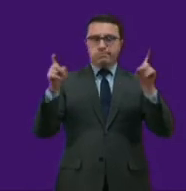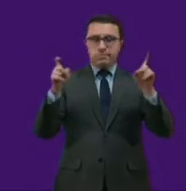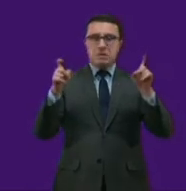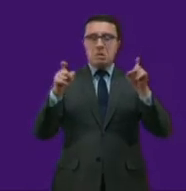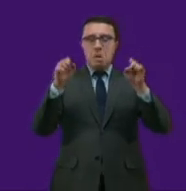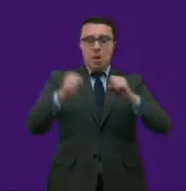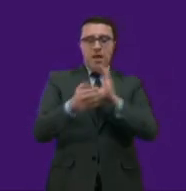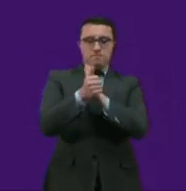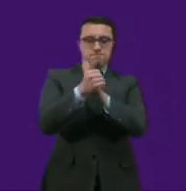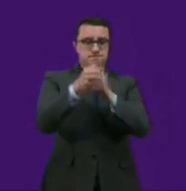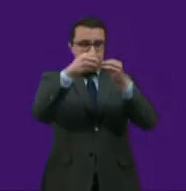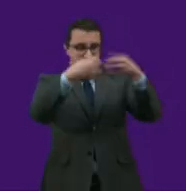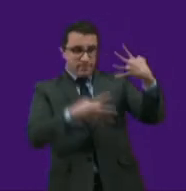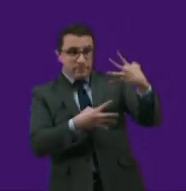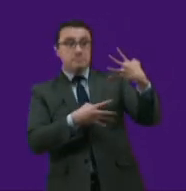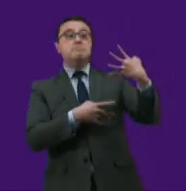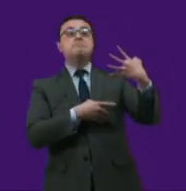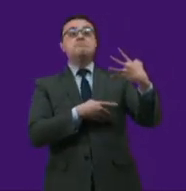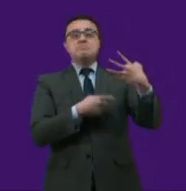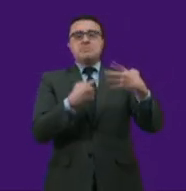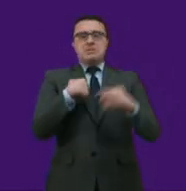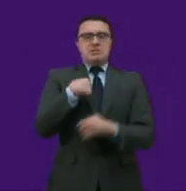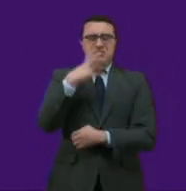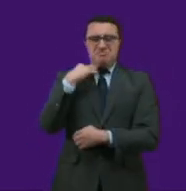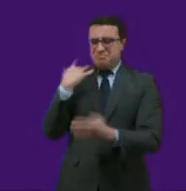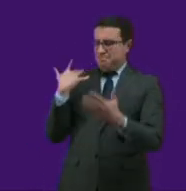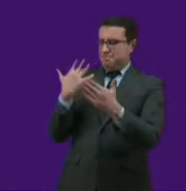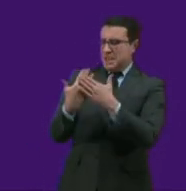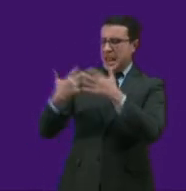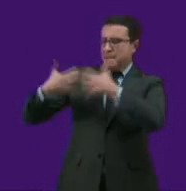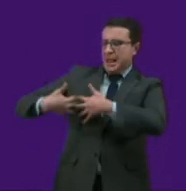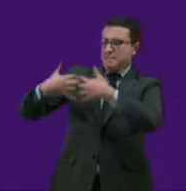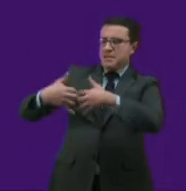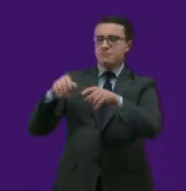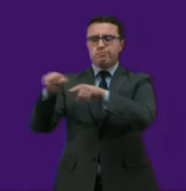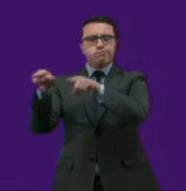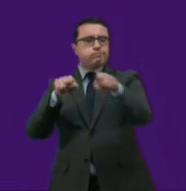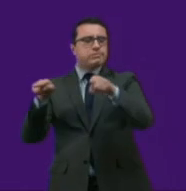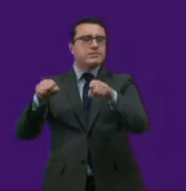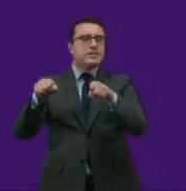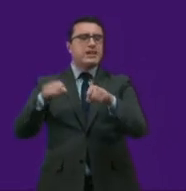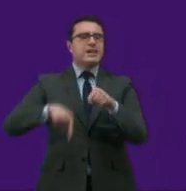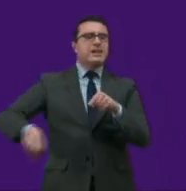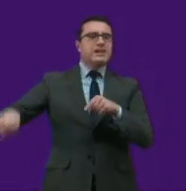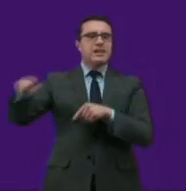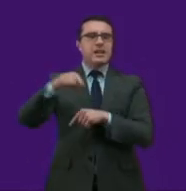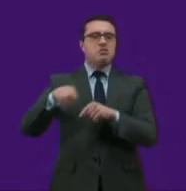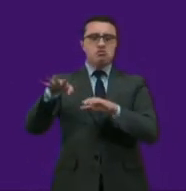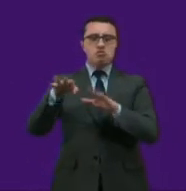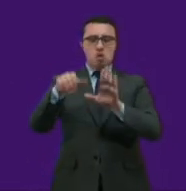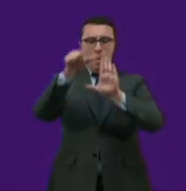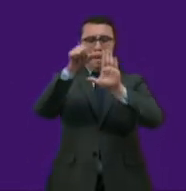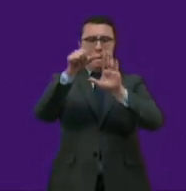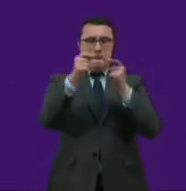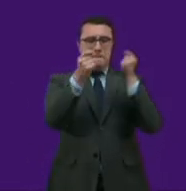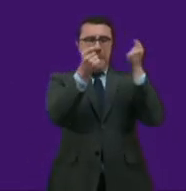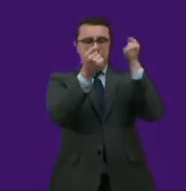En mi experiencia y lo que le pasa a muchas de las compañías en las que SoftBank ha invertido, es que